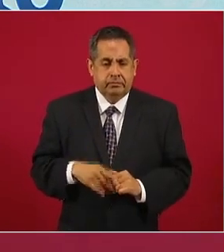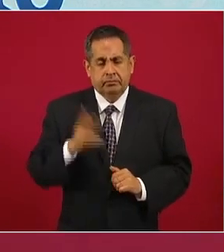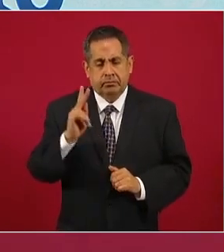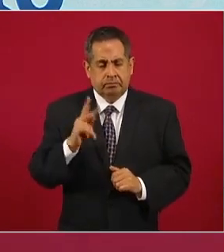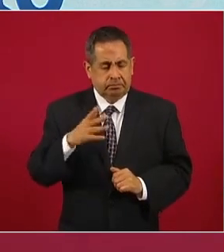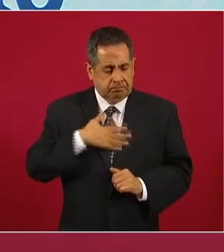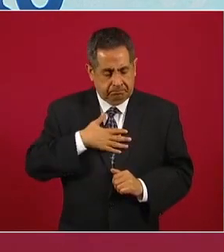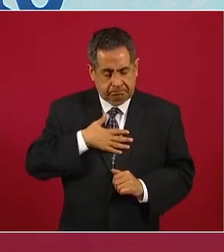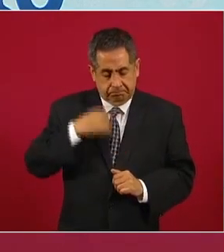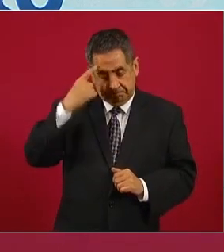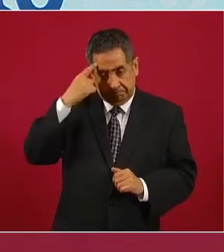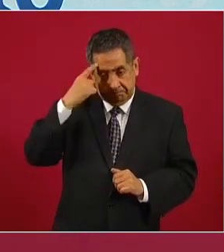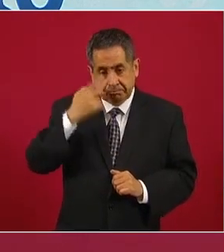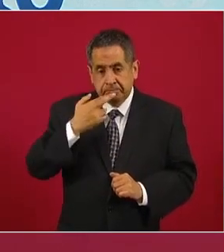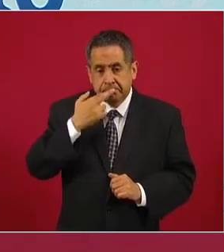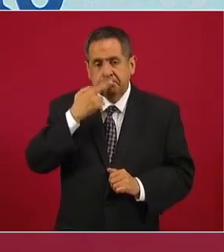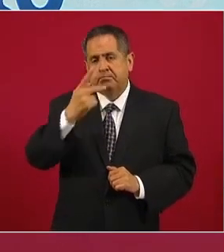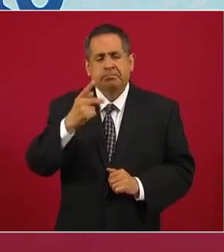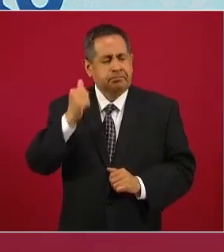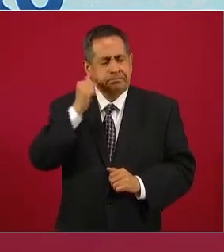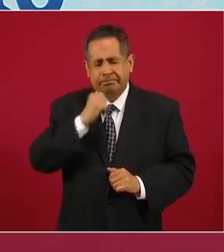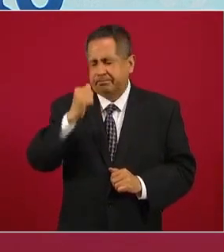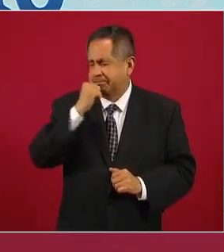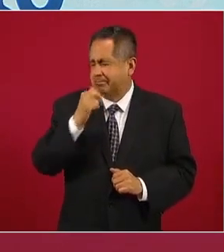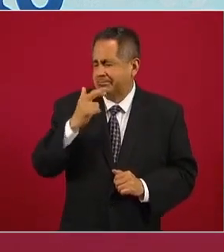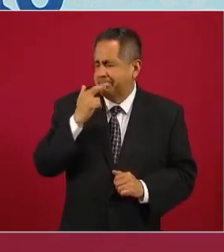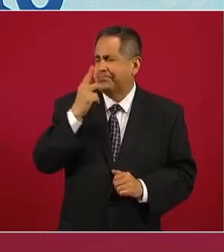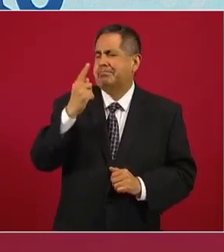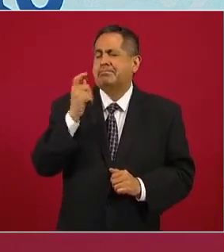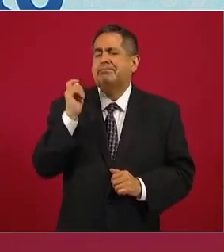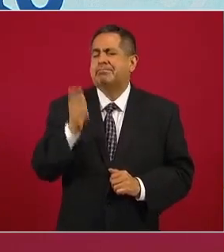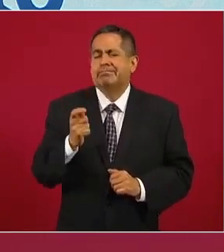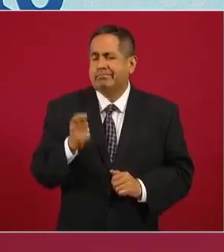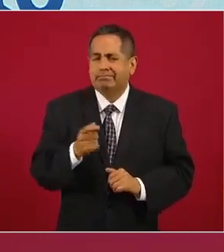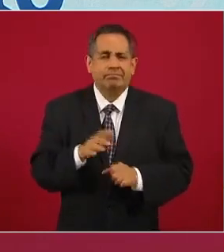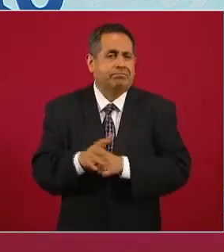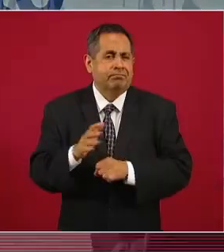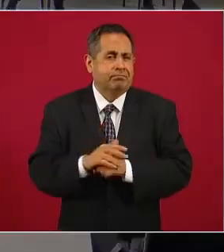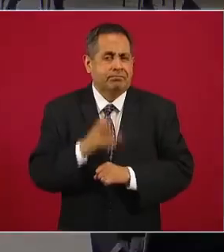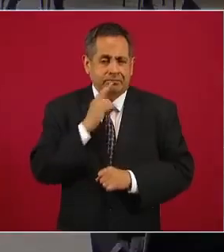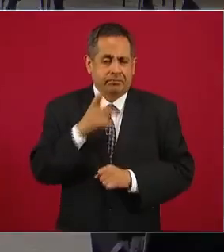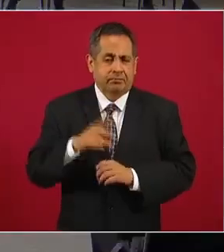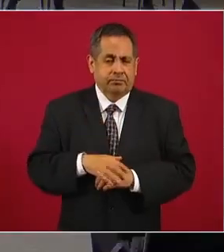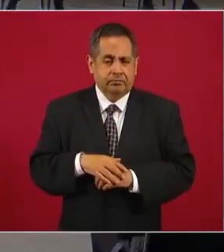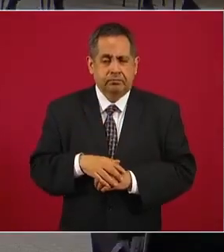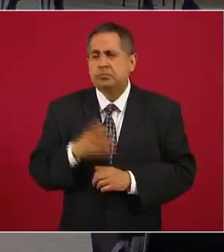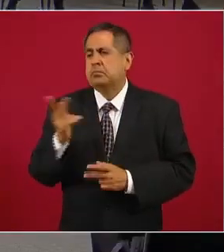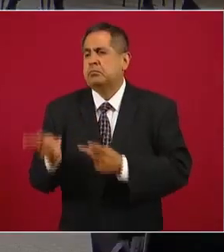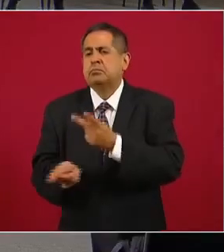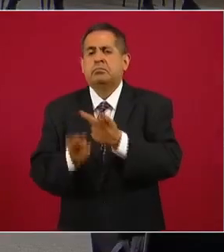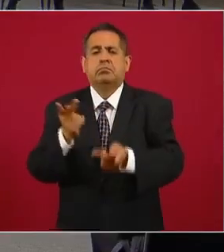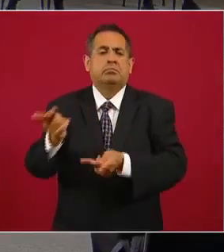pero lo mejor siempre es consultar,